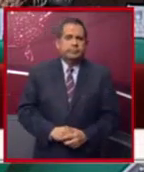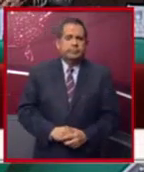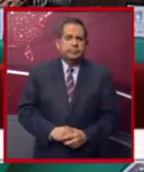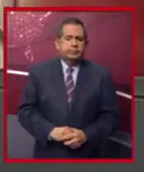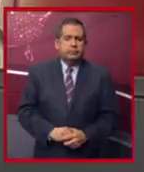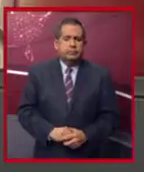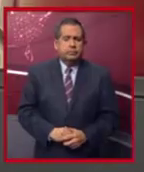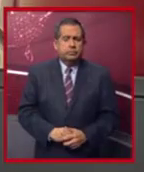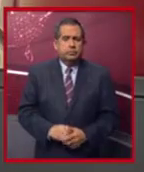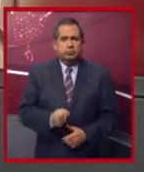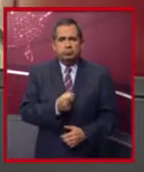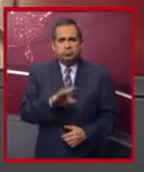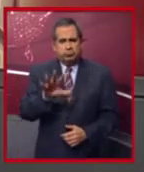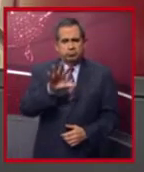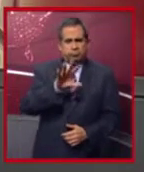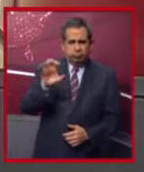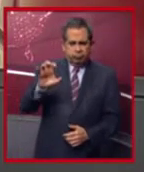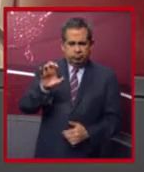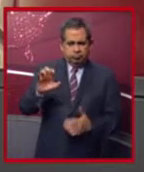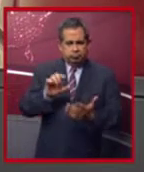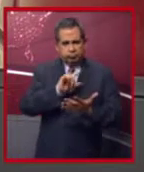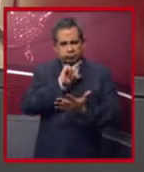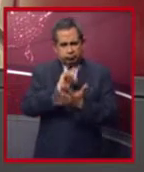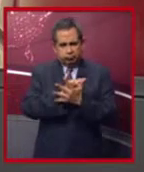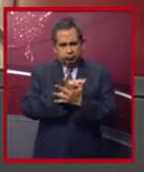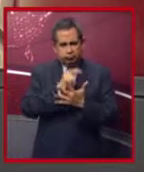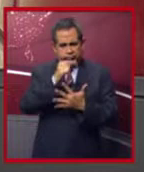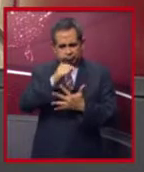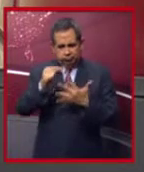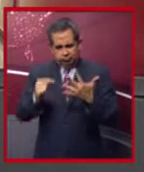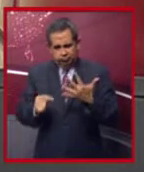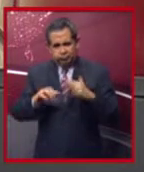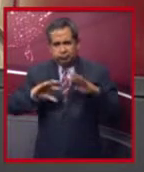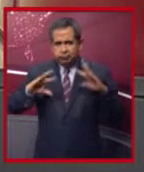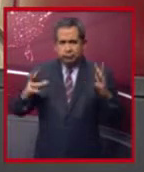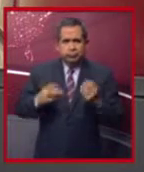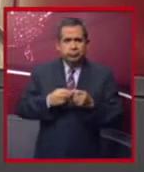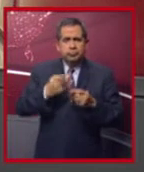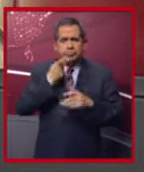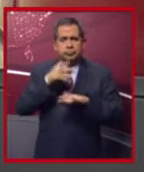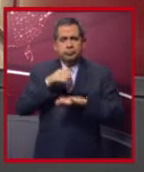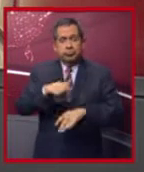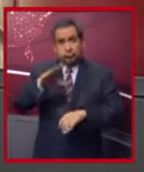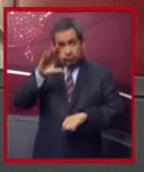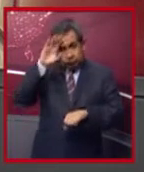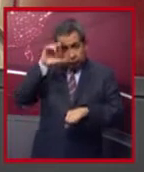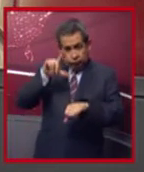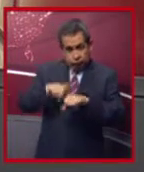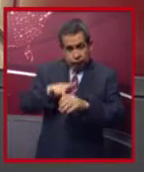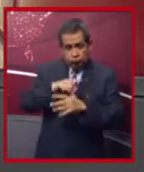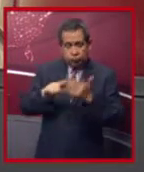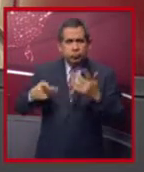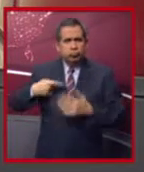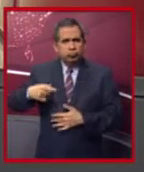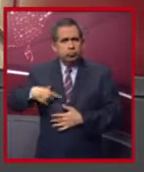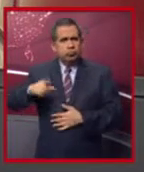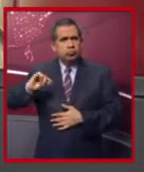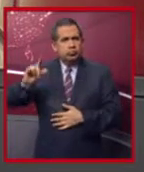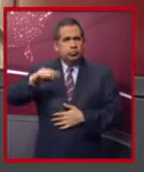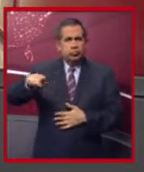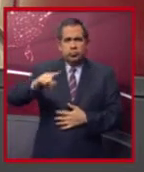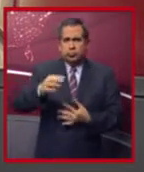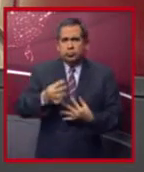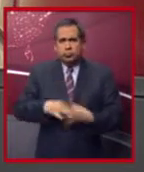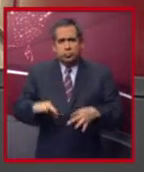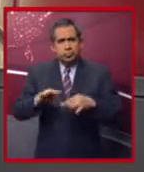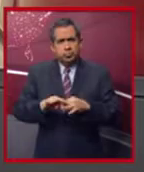Son más de 500 instrumentos legales que hacen referencia a la cultura. Ese fue uno de los planteamientos realizados por los expertos, quienes también destacan la